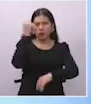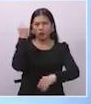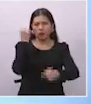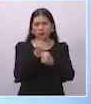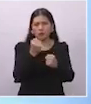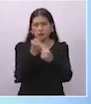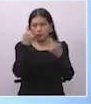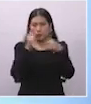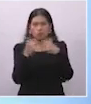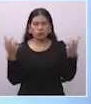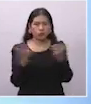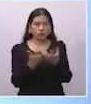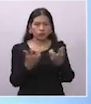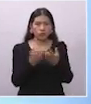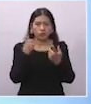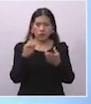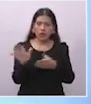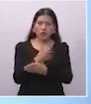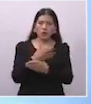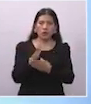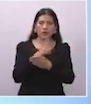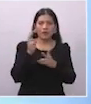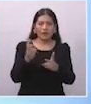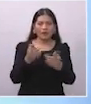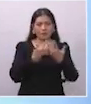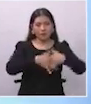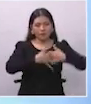en combatir la especulación del dólar.